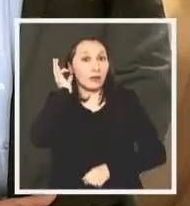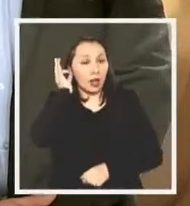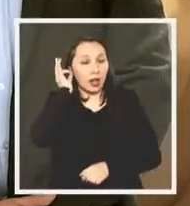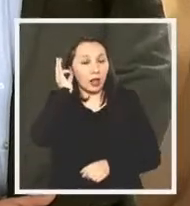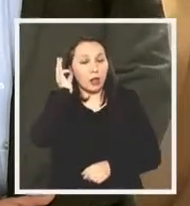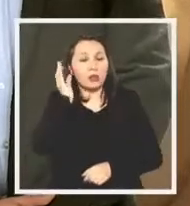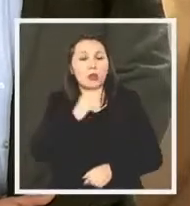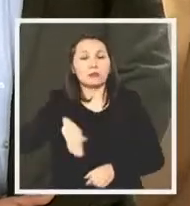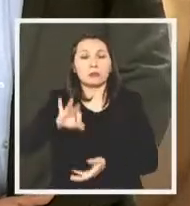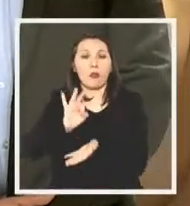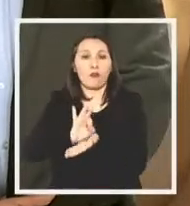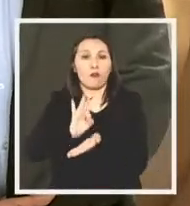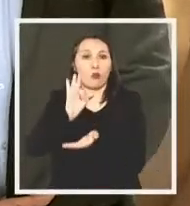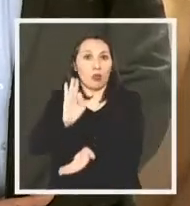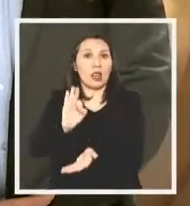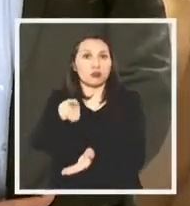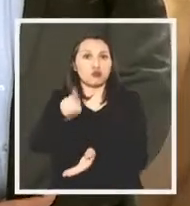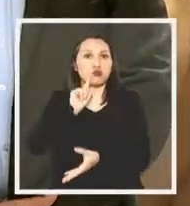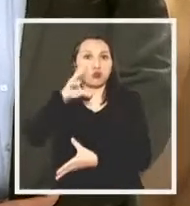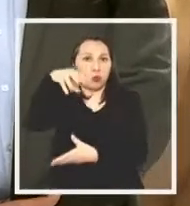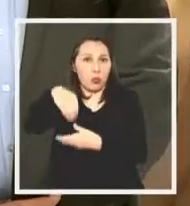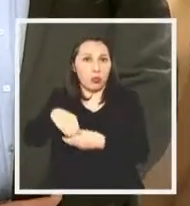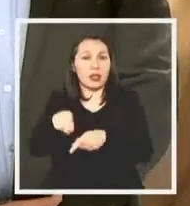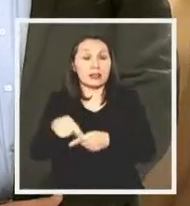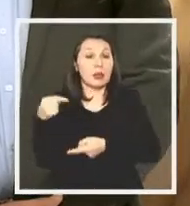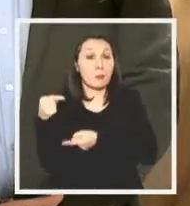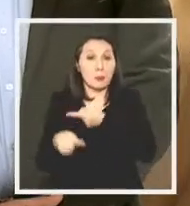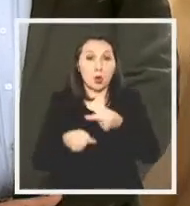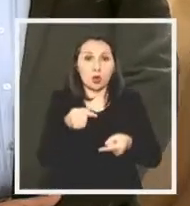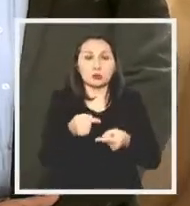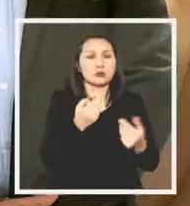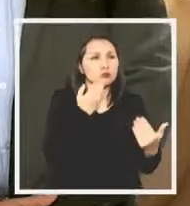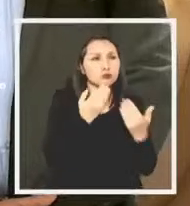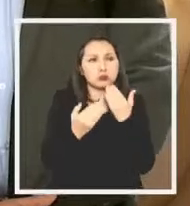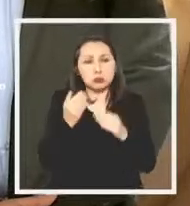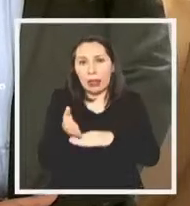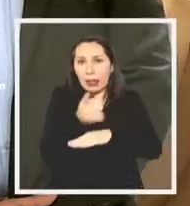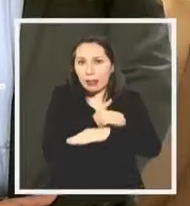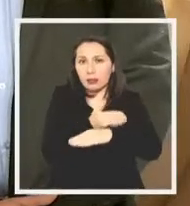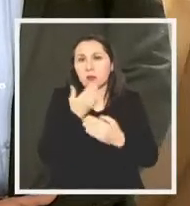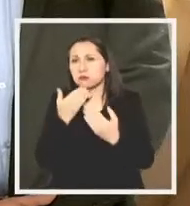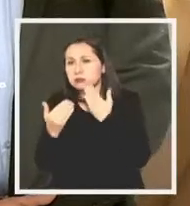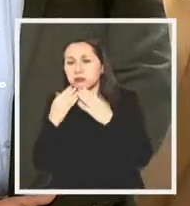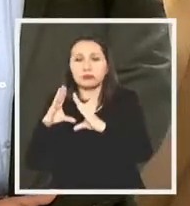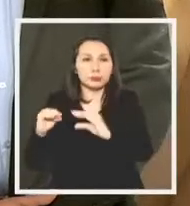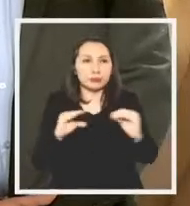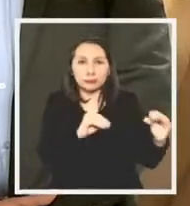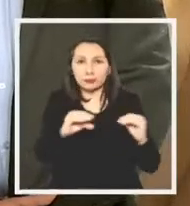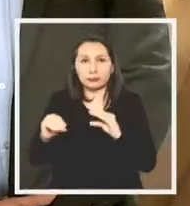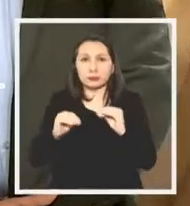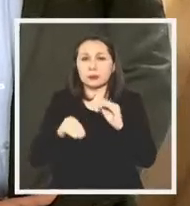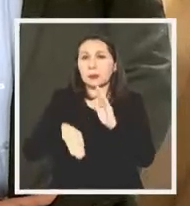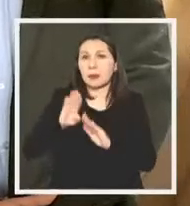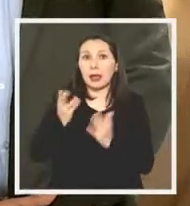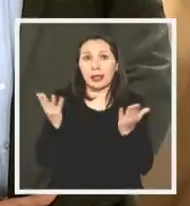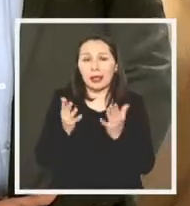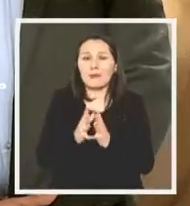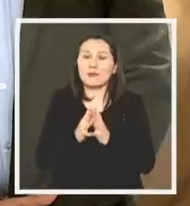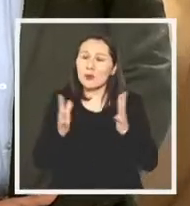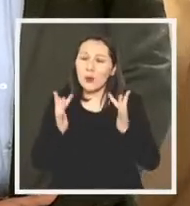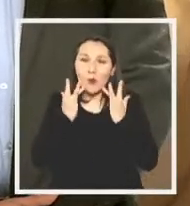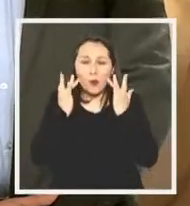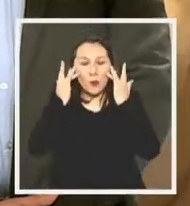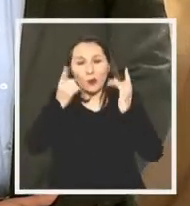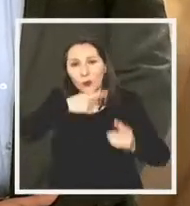de la fundaciones de que este proceso fuera dialogado y conversado y sobre todo Estamos muy